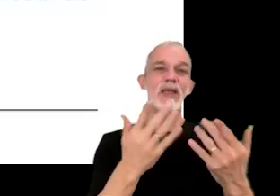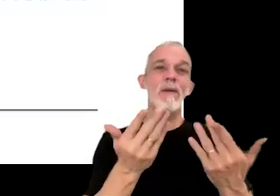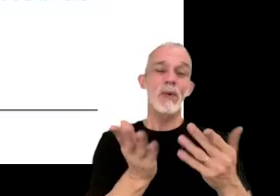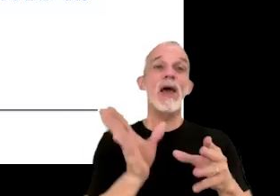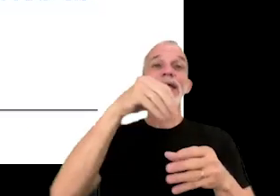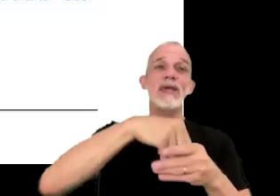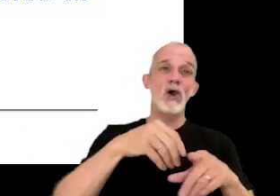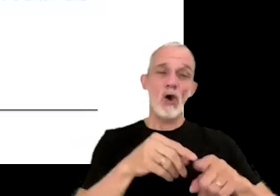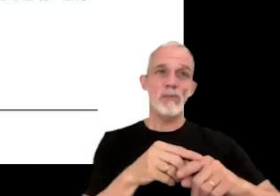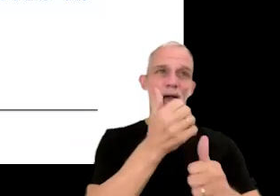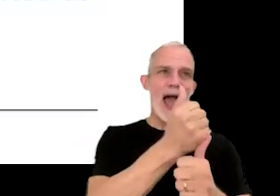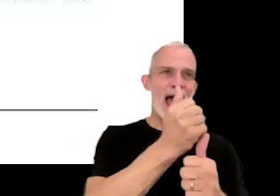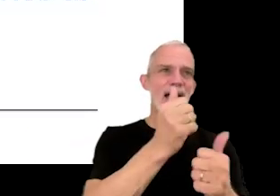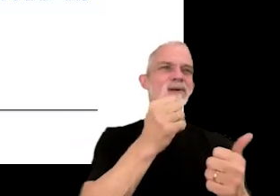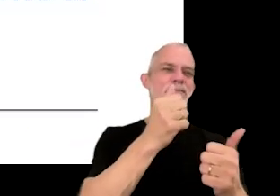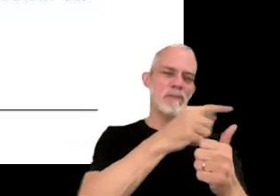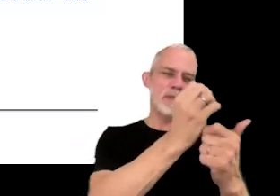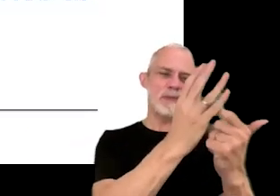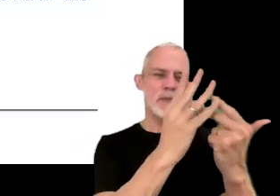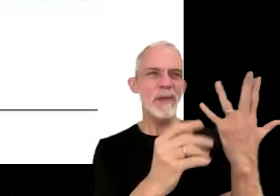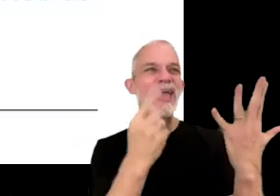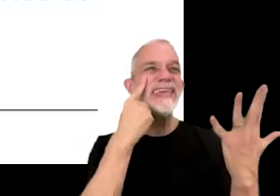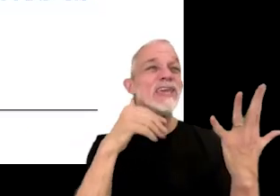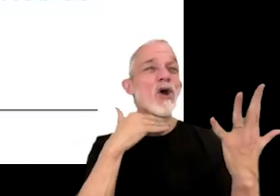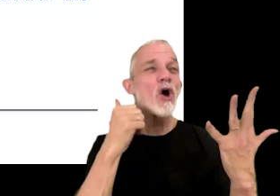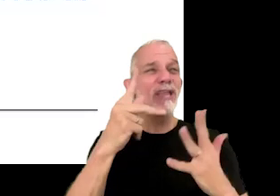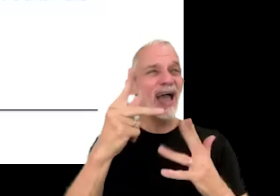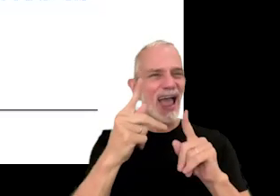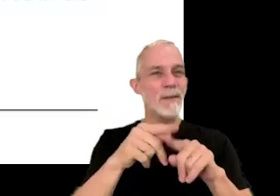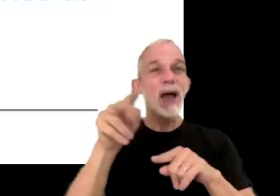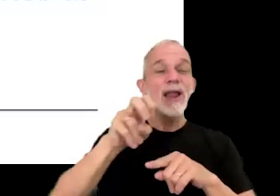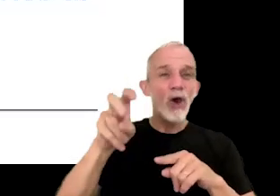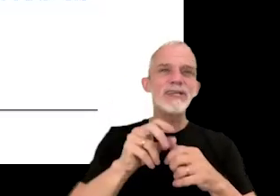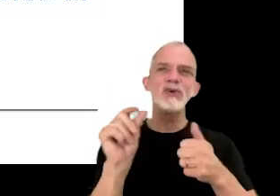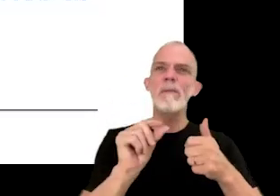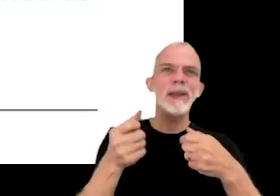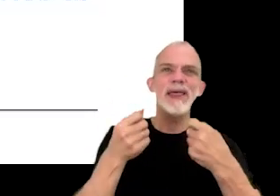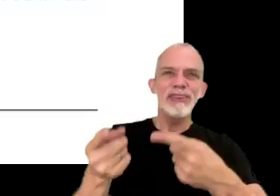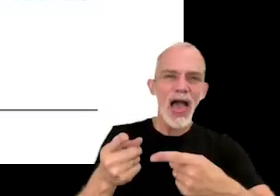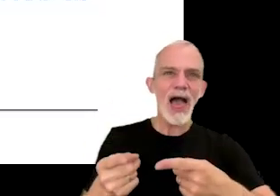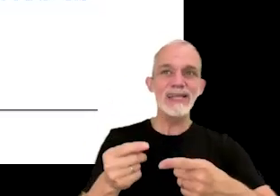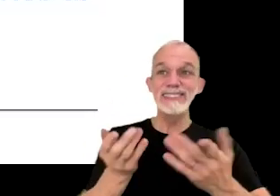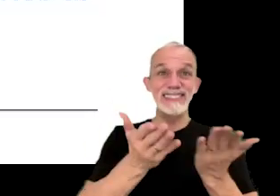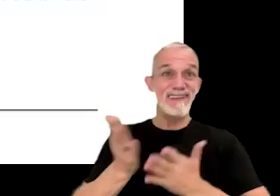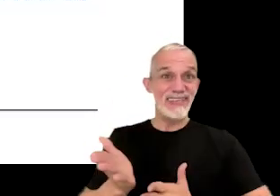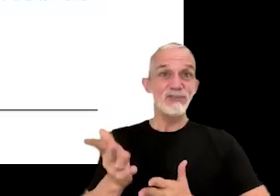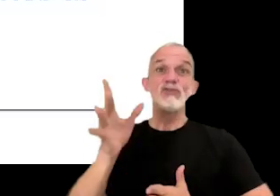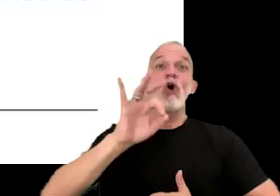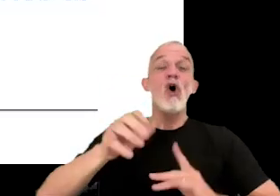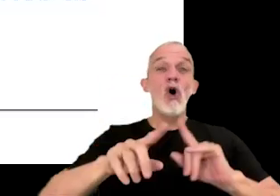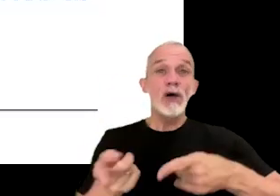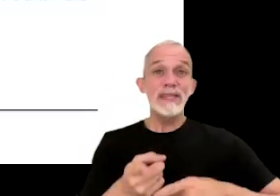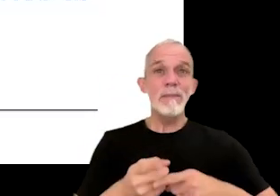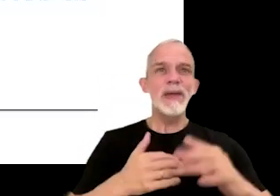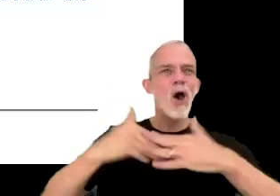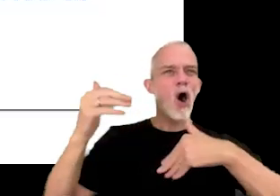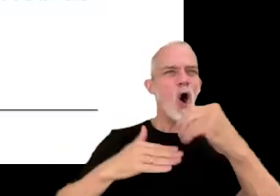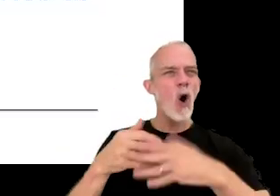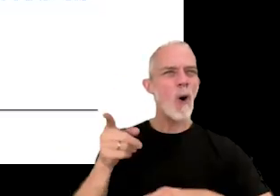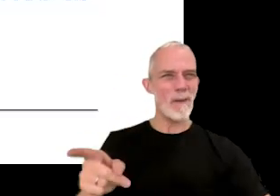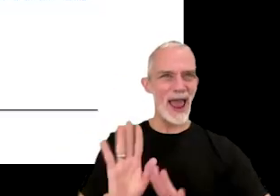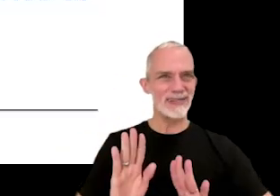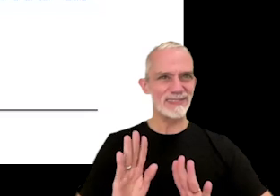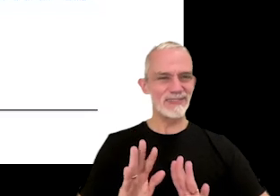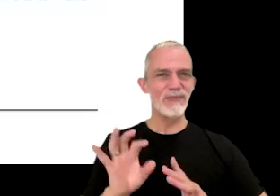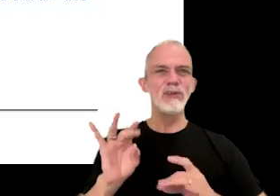incorporar dentro de esas categorías la locación, prestación de servicios o ejecución de obras. No